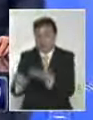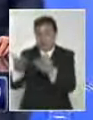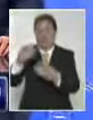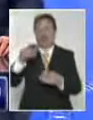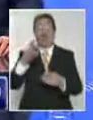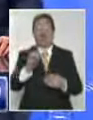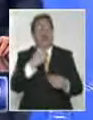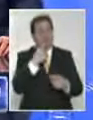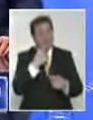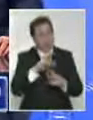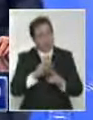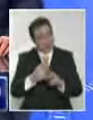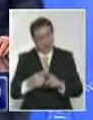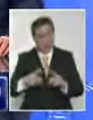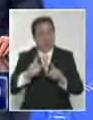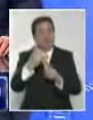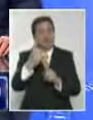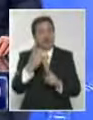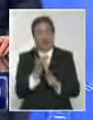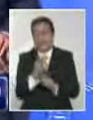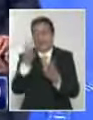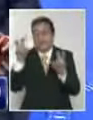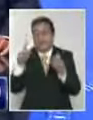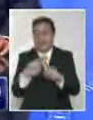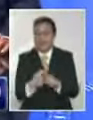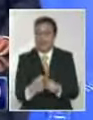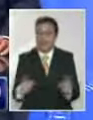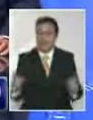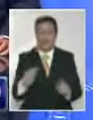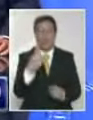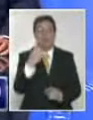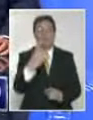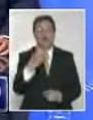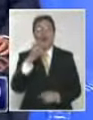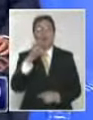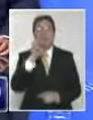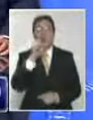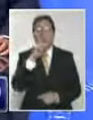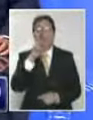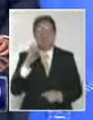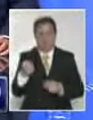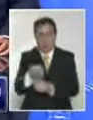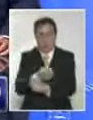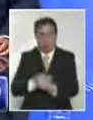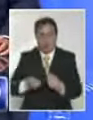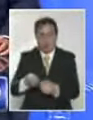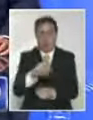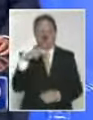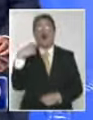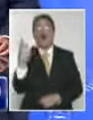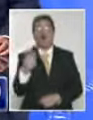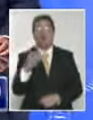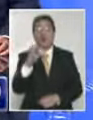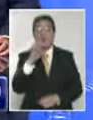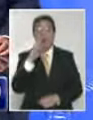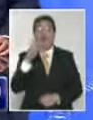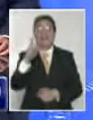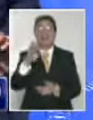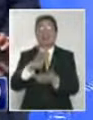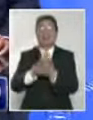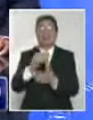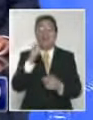No, es que cuando conviene. Una cosa puede ser la política económica de un país y otra cosa es la política de los derechos